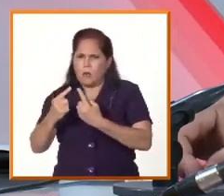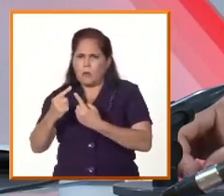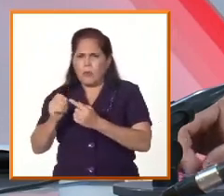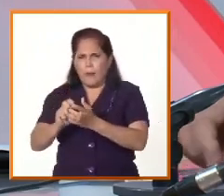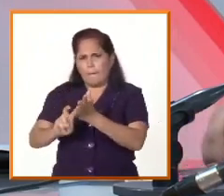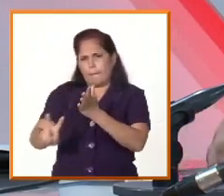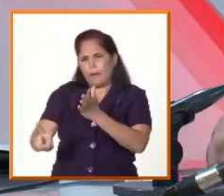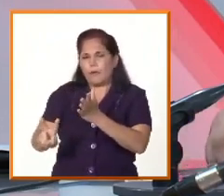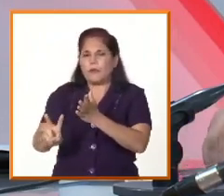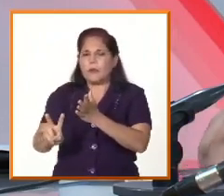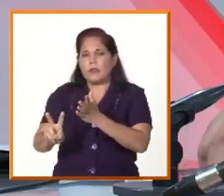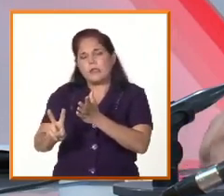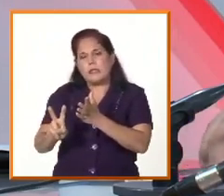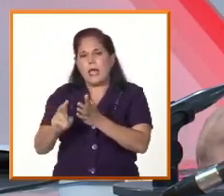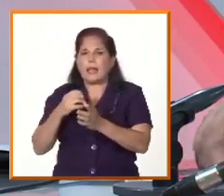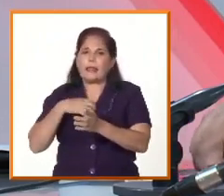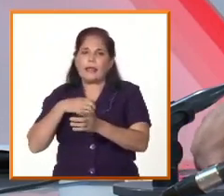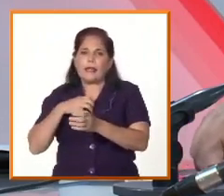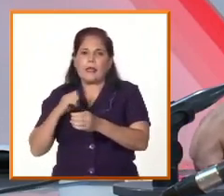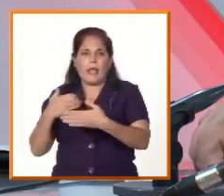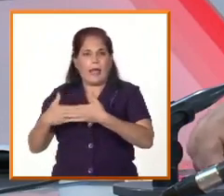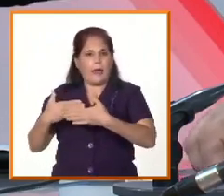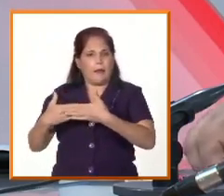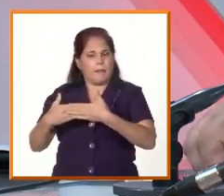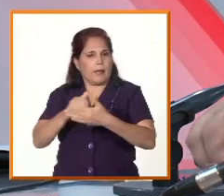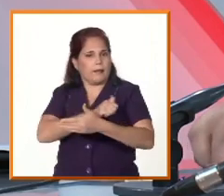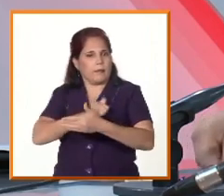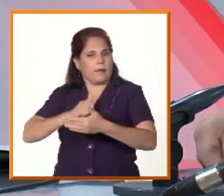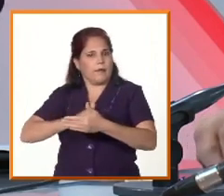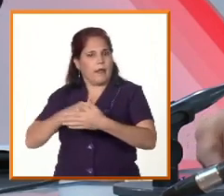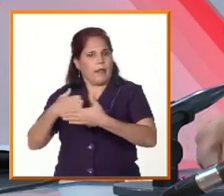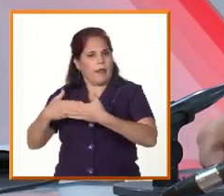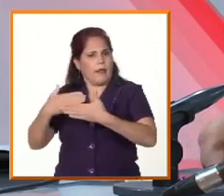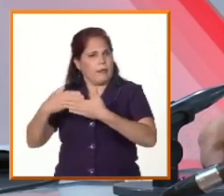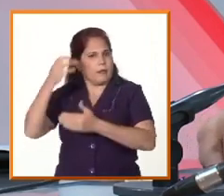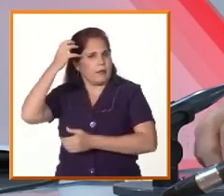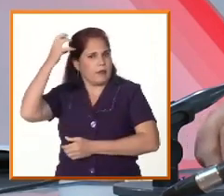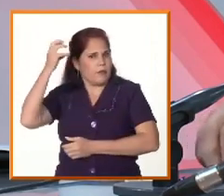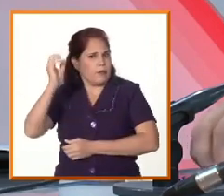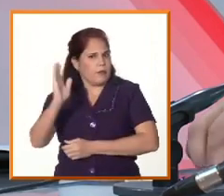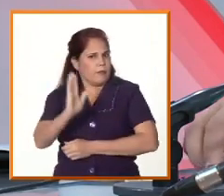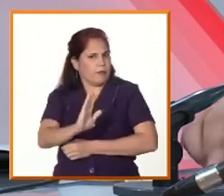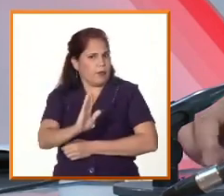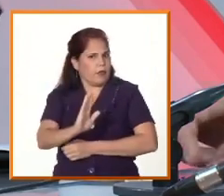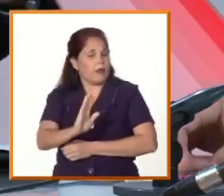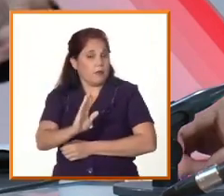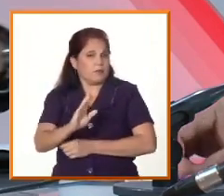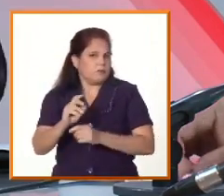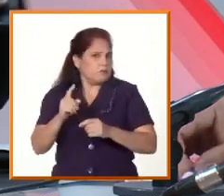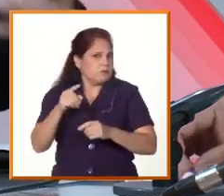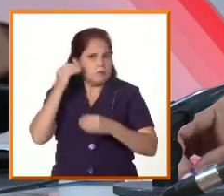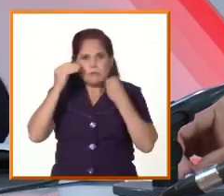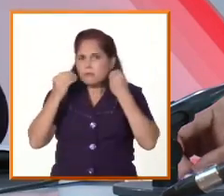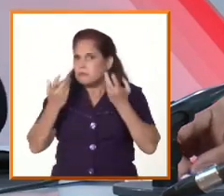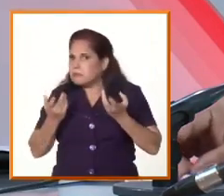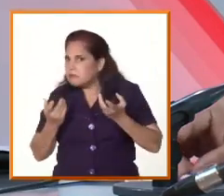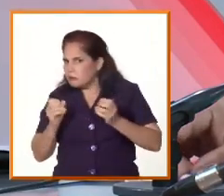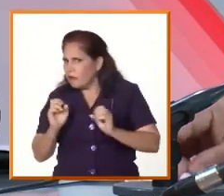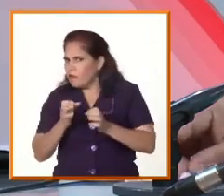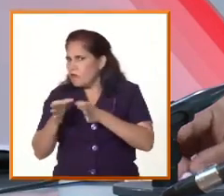en concierto encadenamiento entre mi pymes que han estado importando harina y la cadena cubana del pan eso